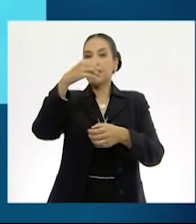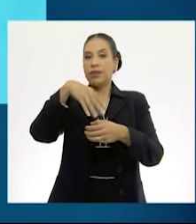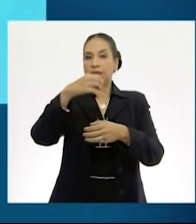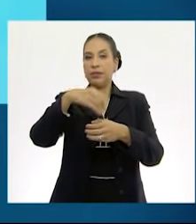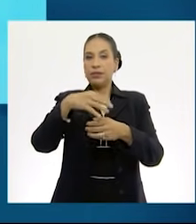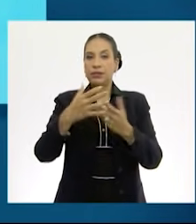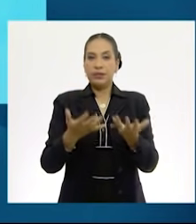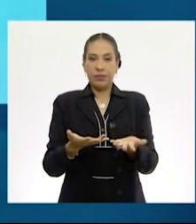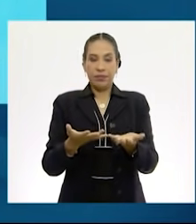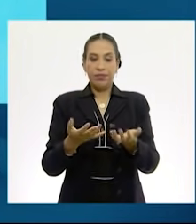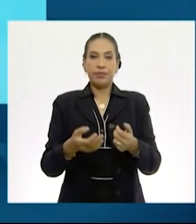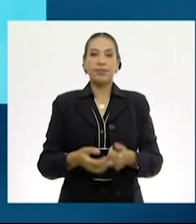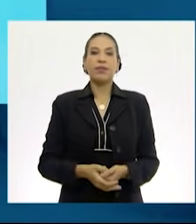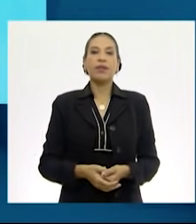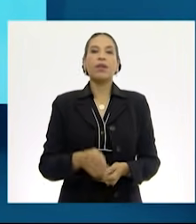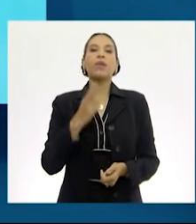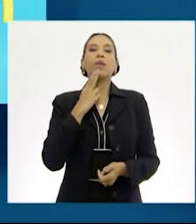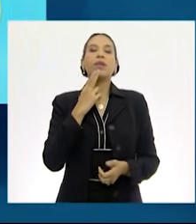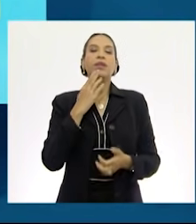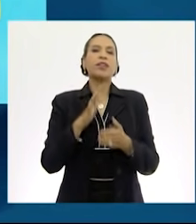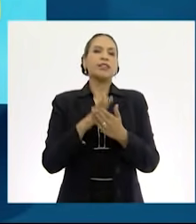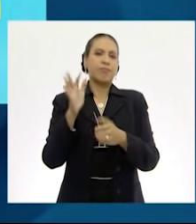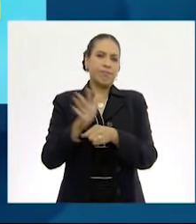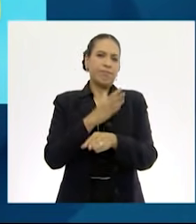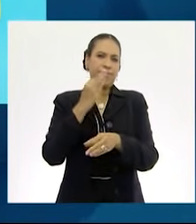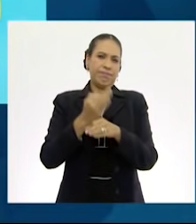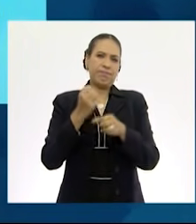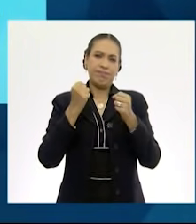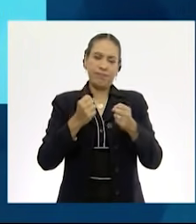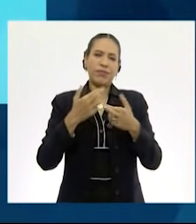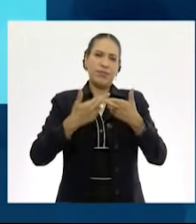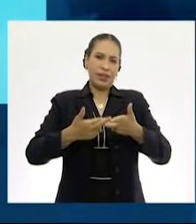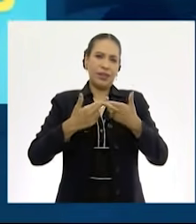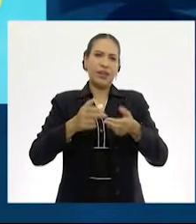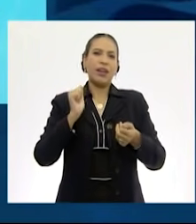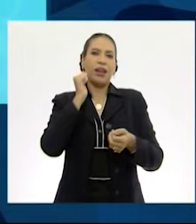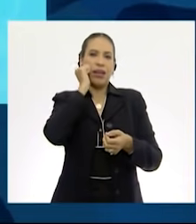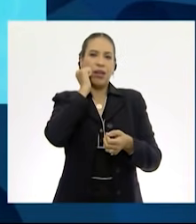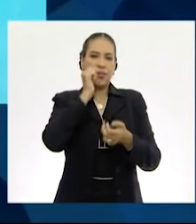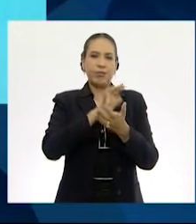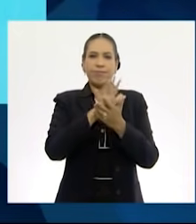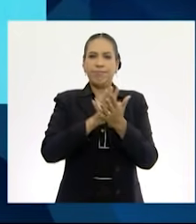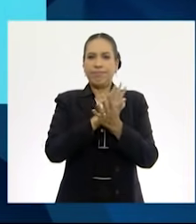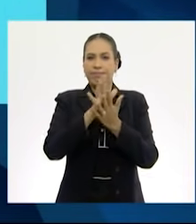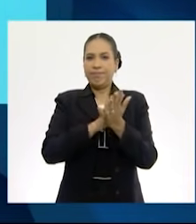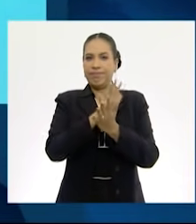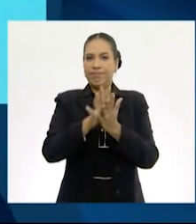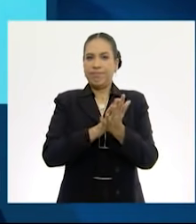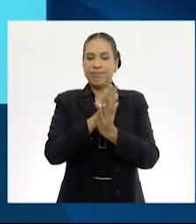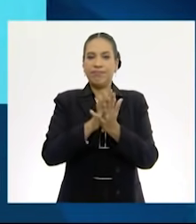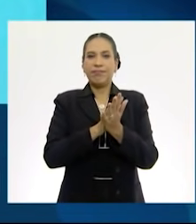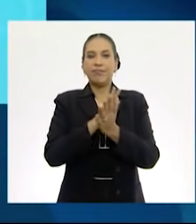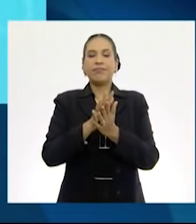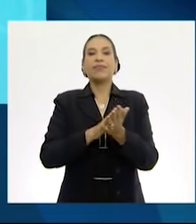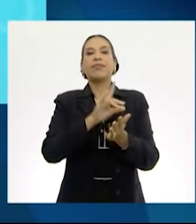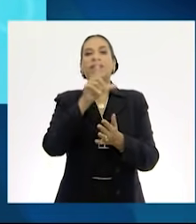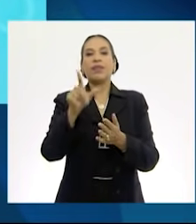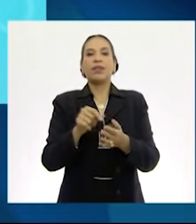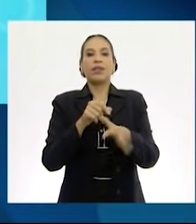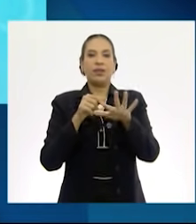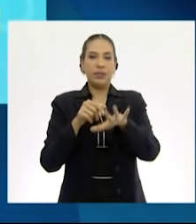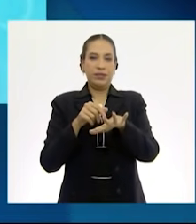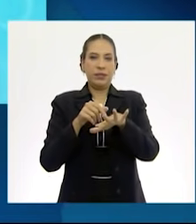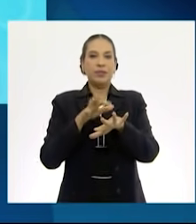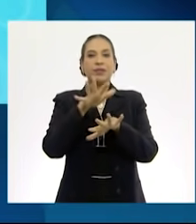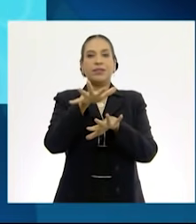manos. Usa suficiente jabón. Frota tus palmas una con la otra. Ahora, frota la palma